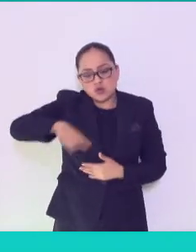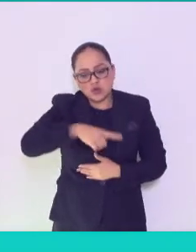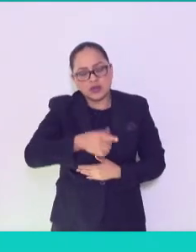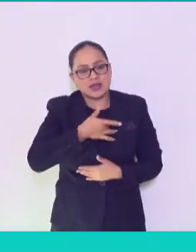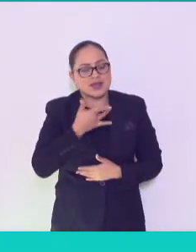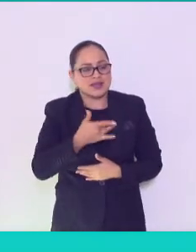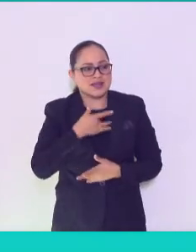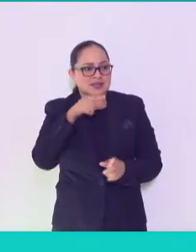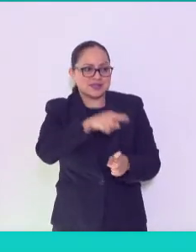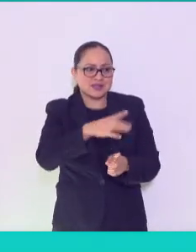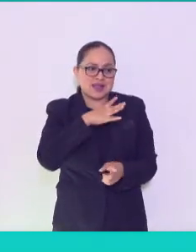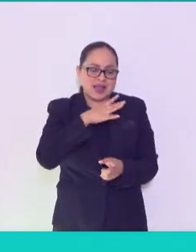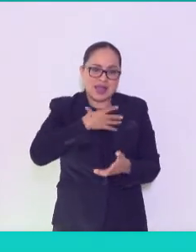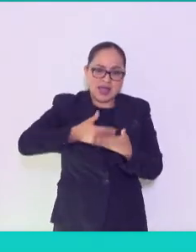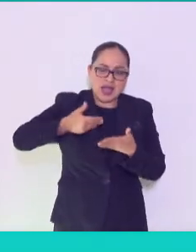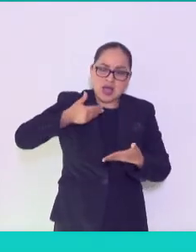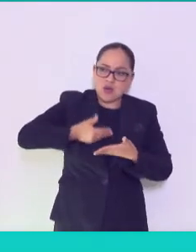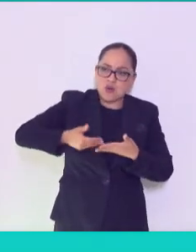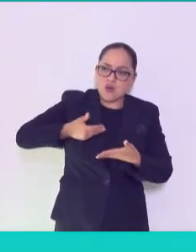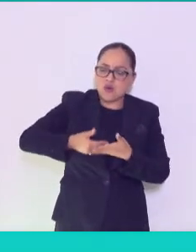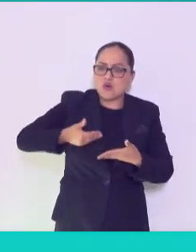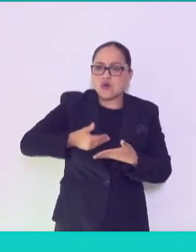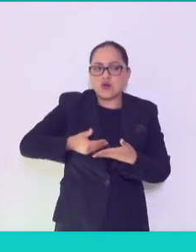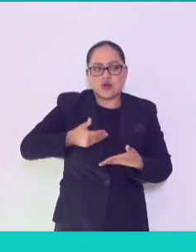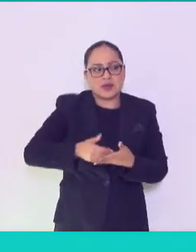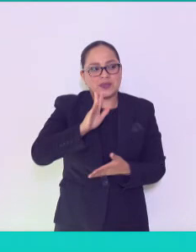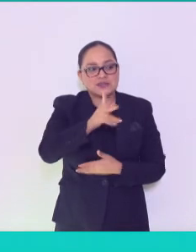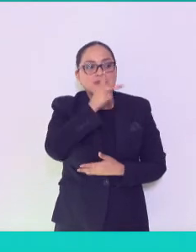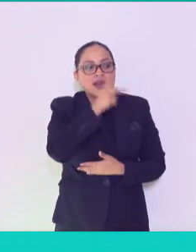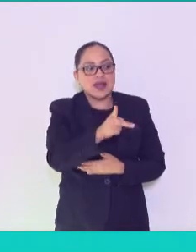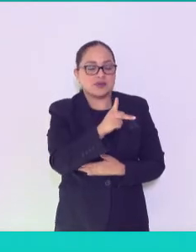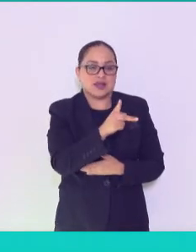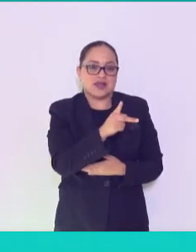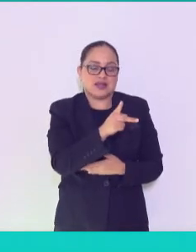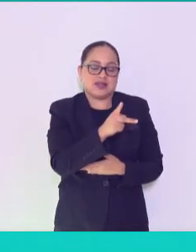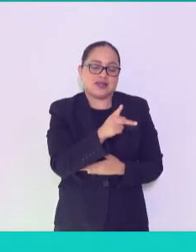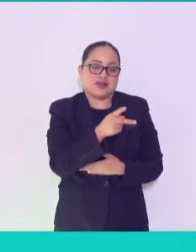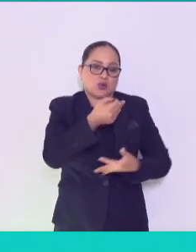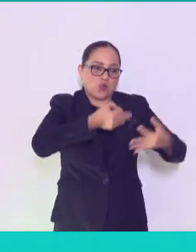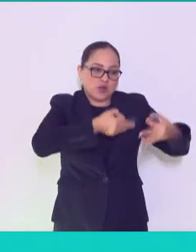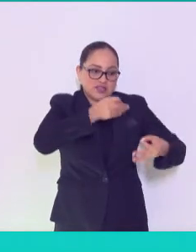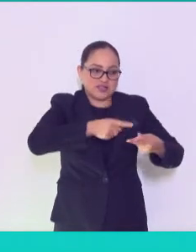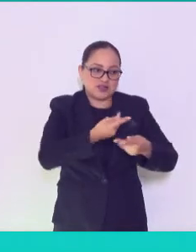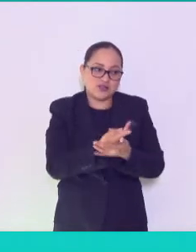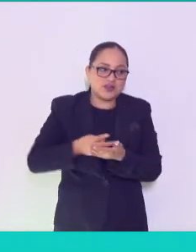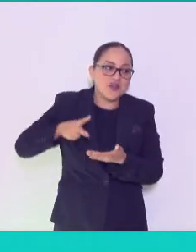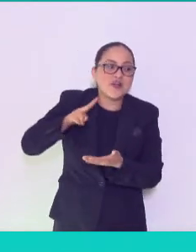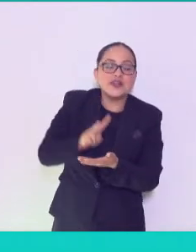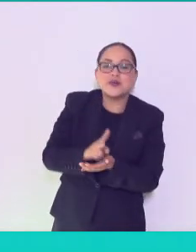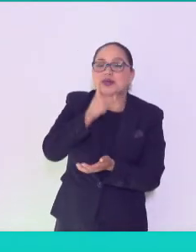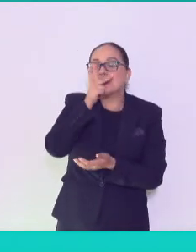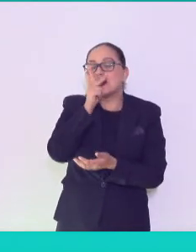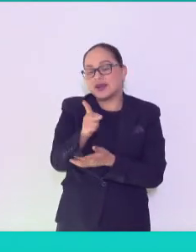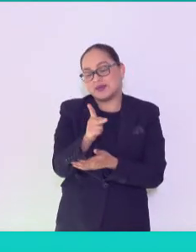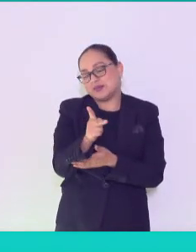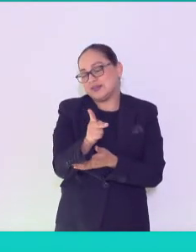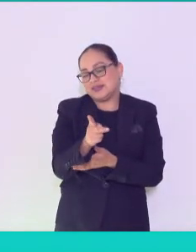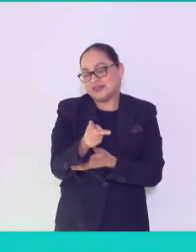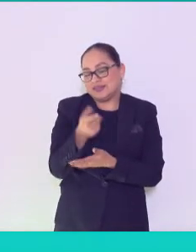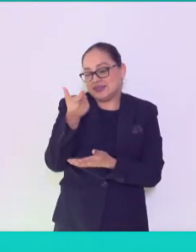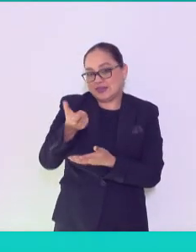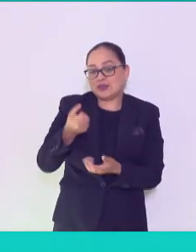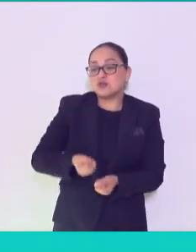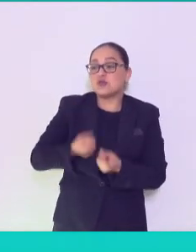estamos resolviendo un recurso no vaya a aparecer en consecuencia de que que se